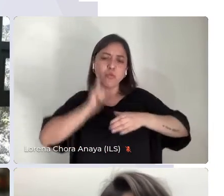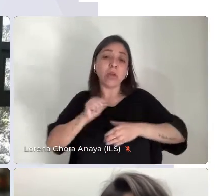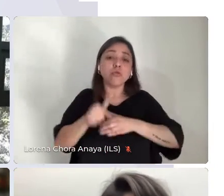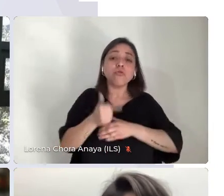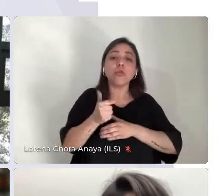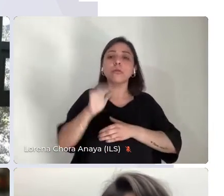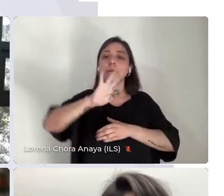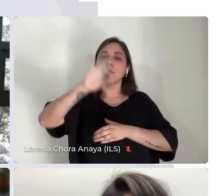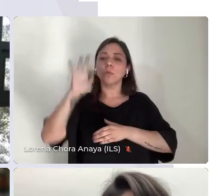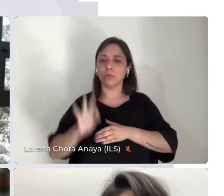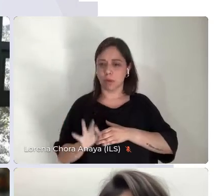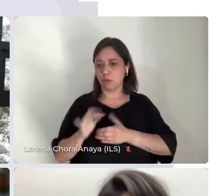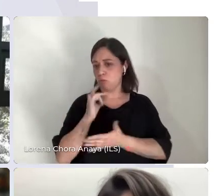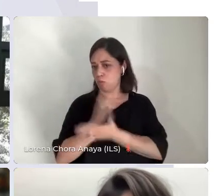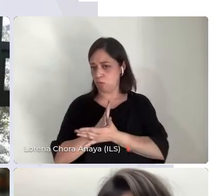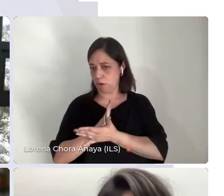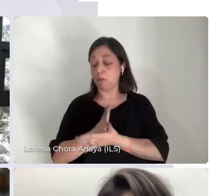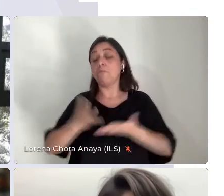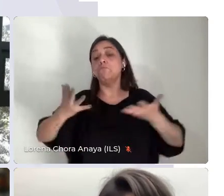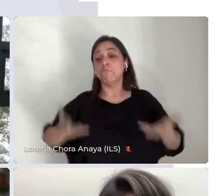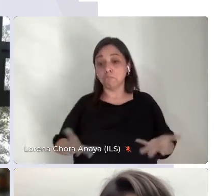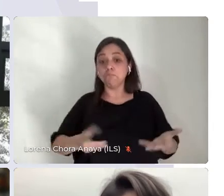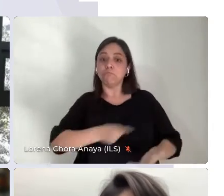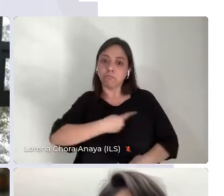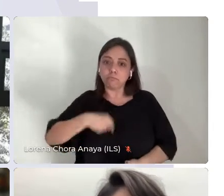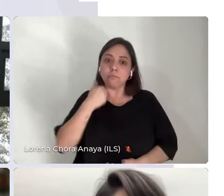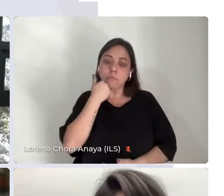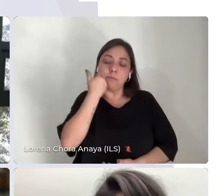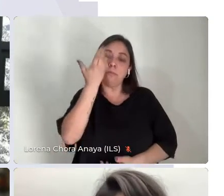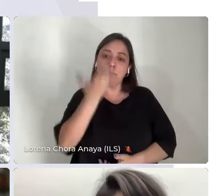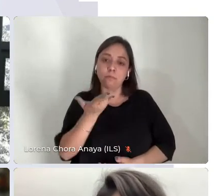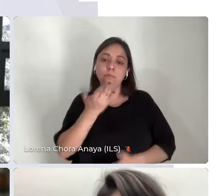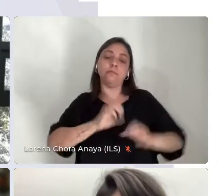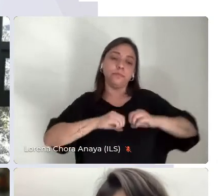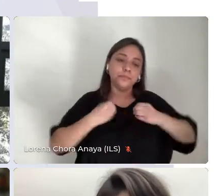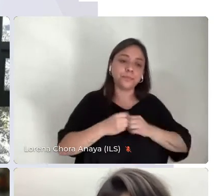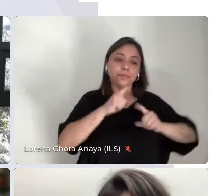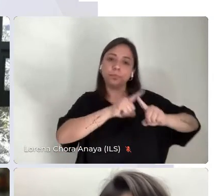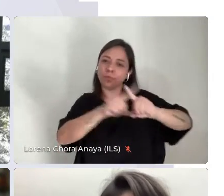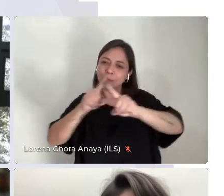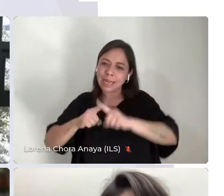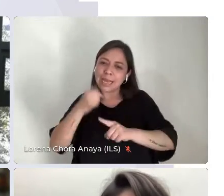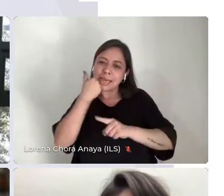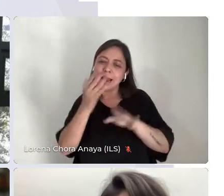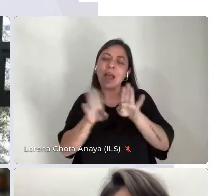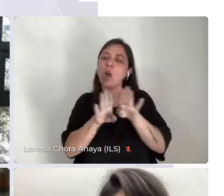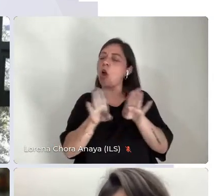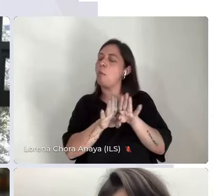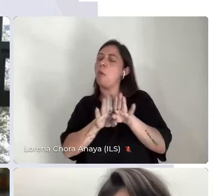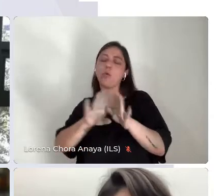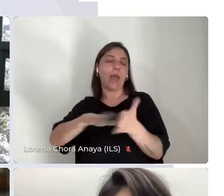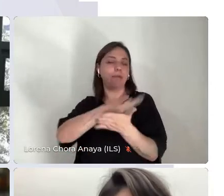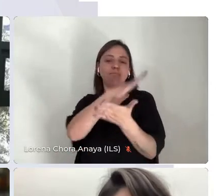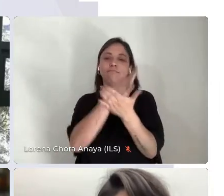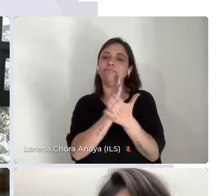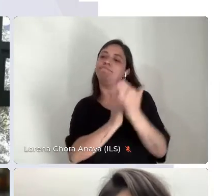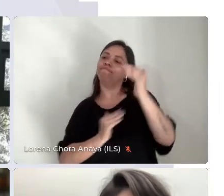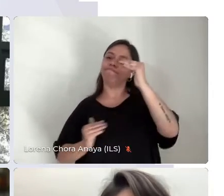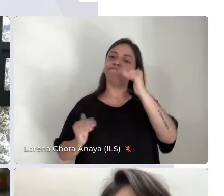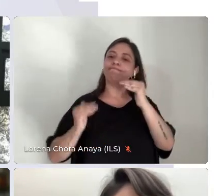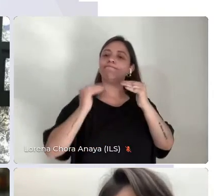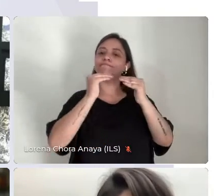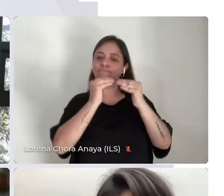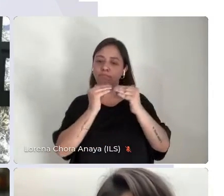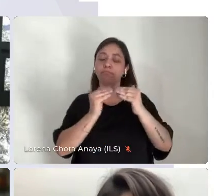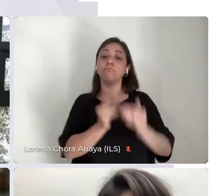estas organizaciones que buscan cerrar esta brecha. ¿Cómo lo hacemos? Desde la expertise, entendiendo como organizaciones privadas qué